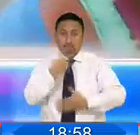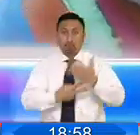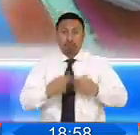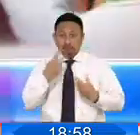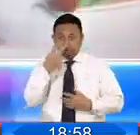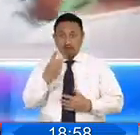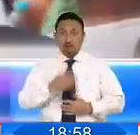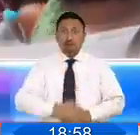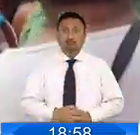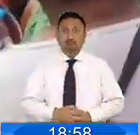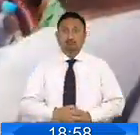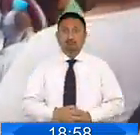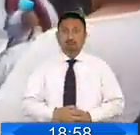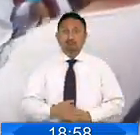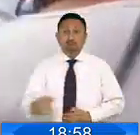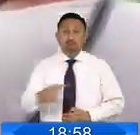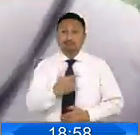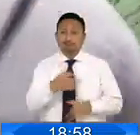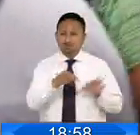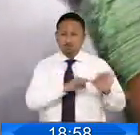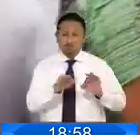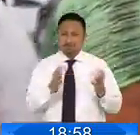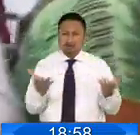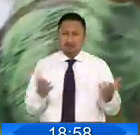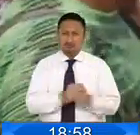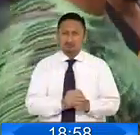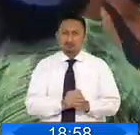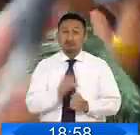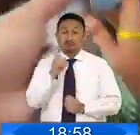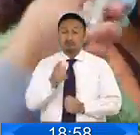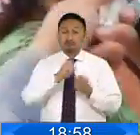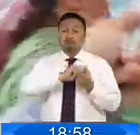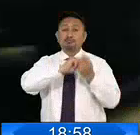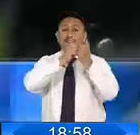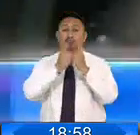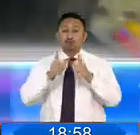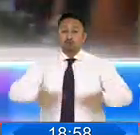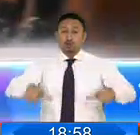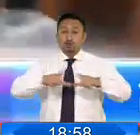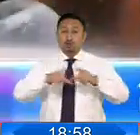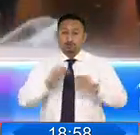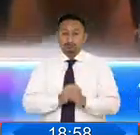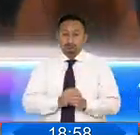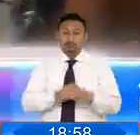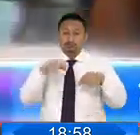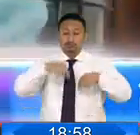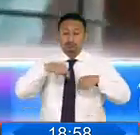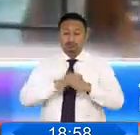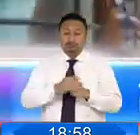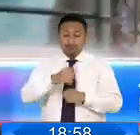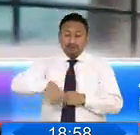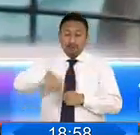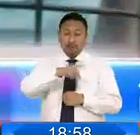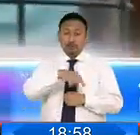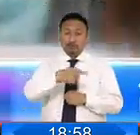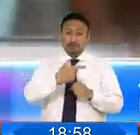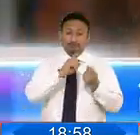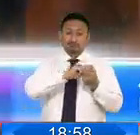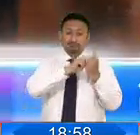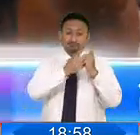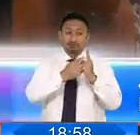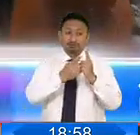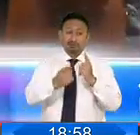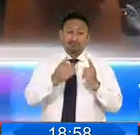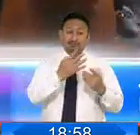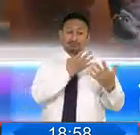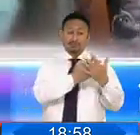familiares. Lo que no se les había explicado es que solo era un cambio de lugar. Es decir, algunos privados de libertad saldrían de